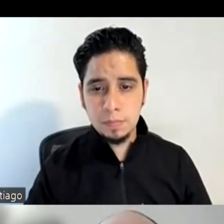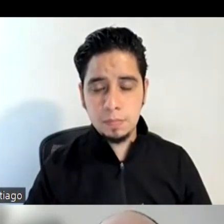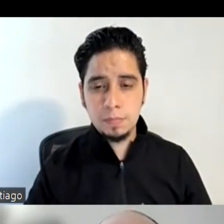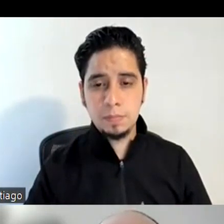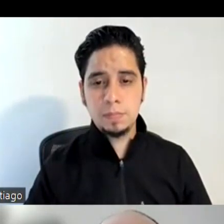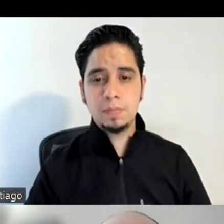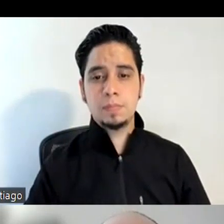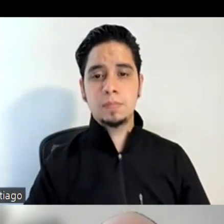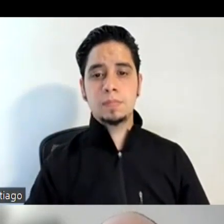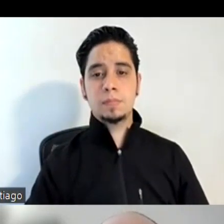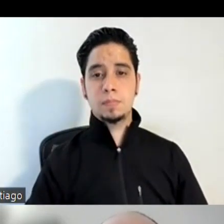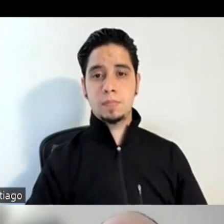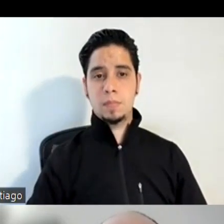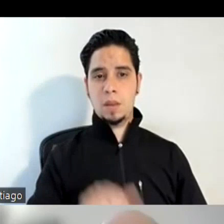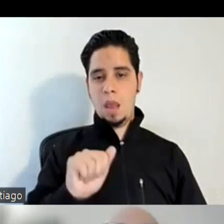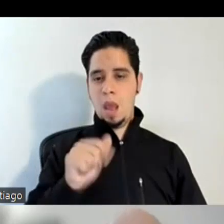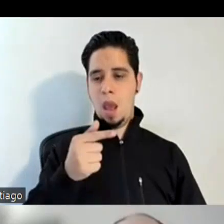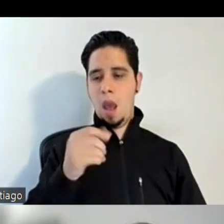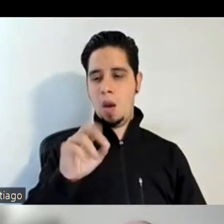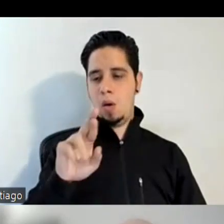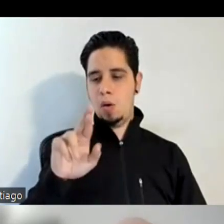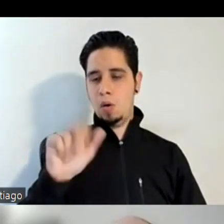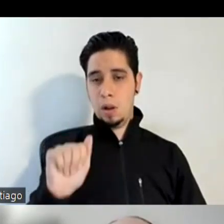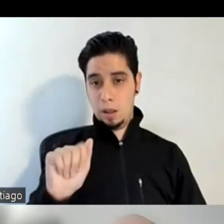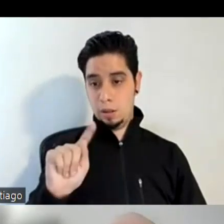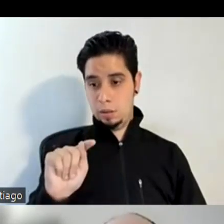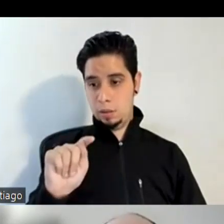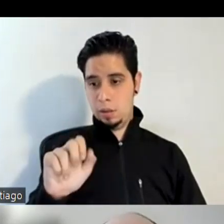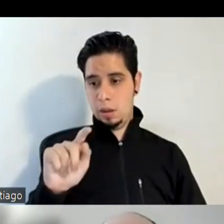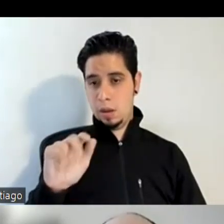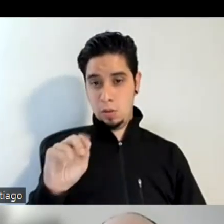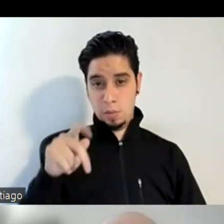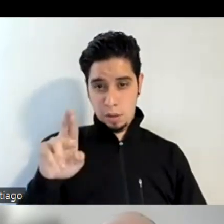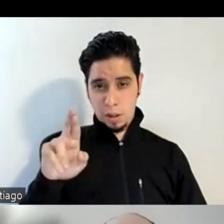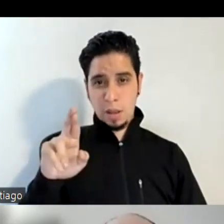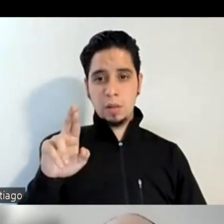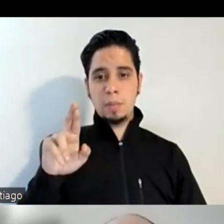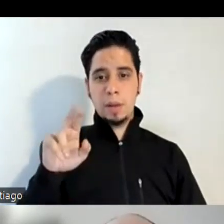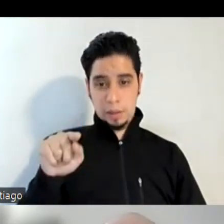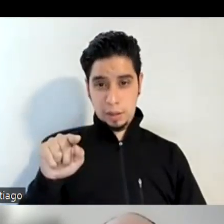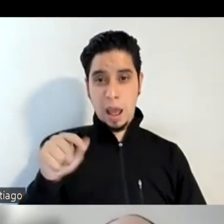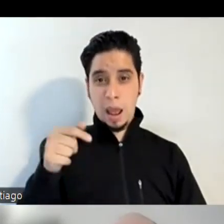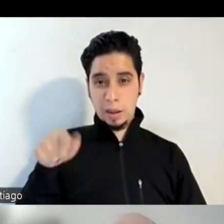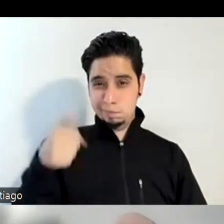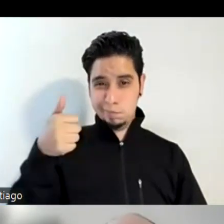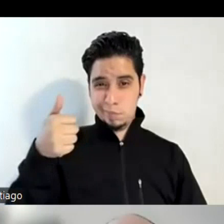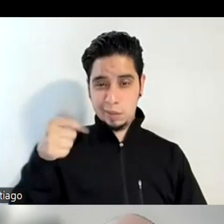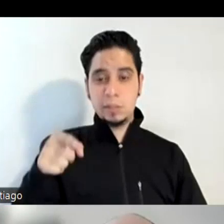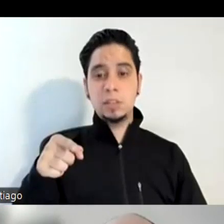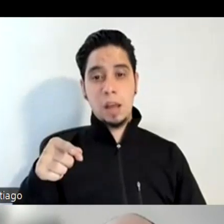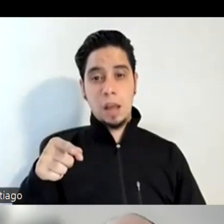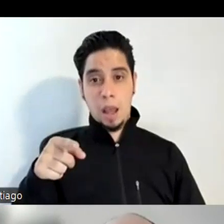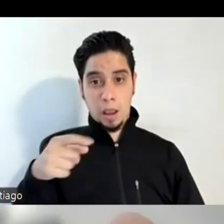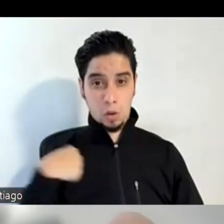yo, denos like en Agora Teatro PR, en Instagram y en Facebook, Agora Teatro PR. Okay. Y ahí vamos a poner